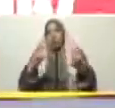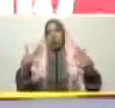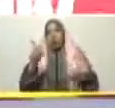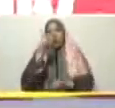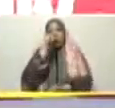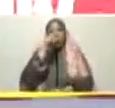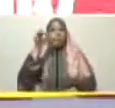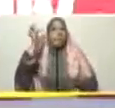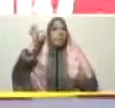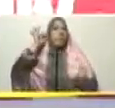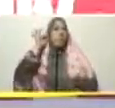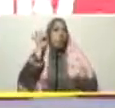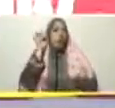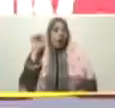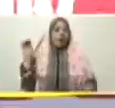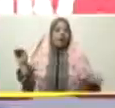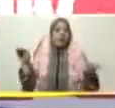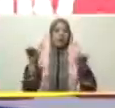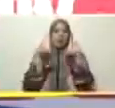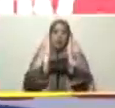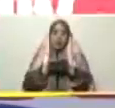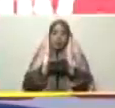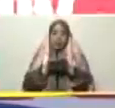libres e iguales